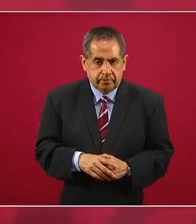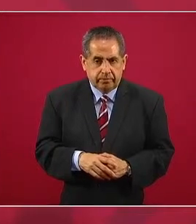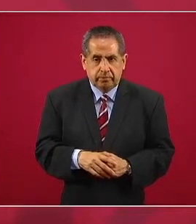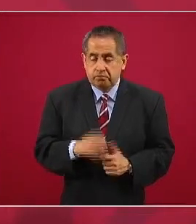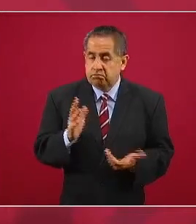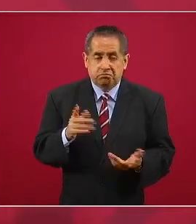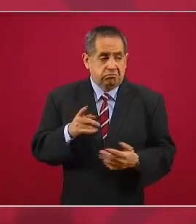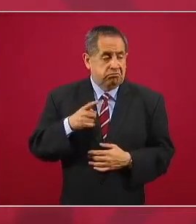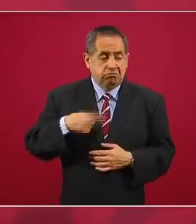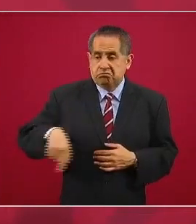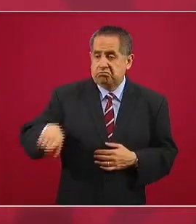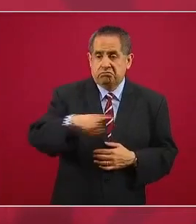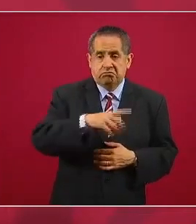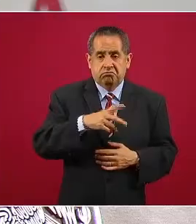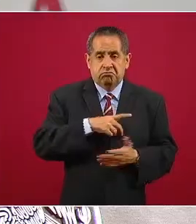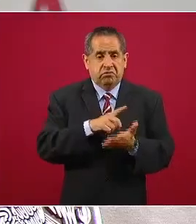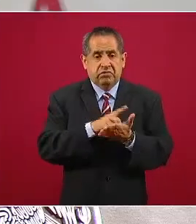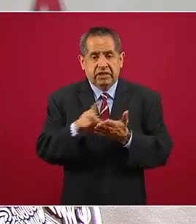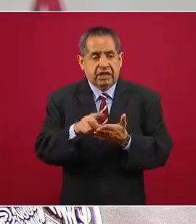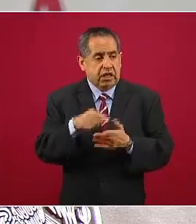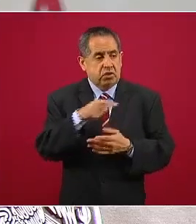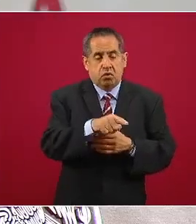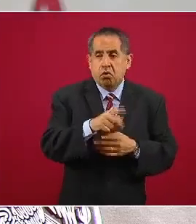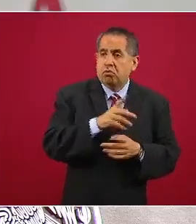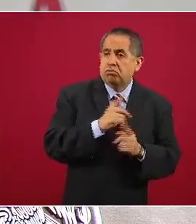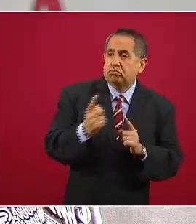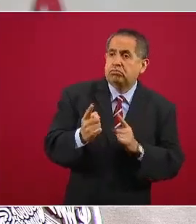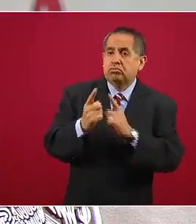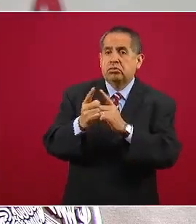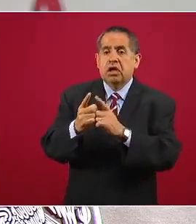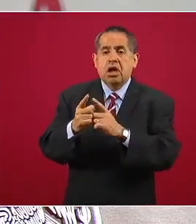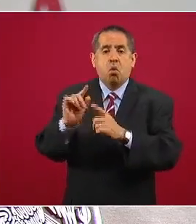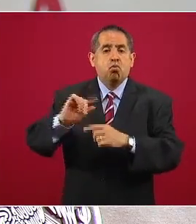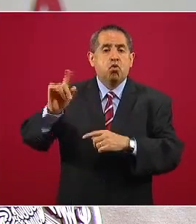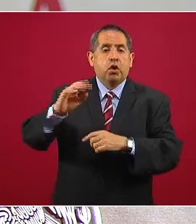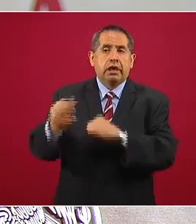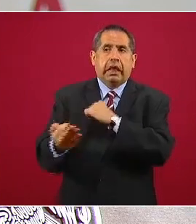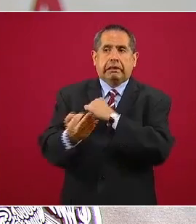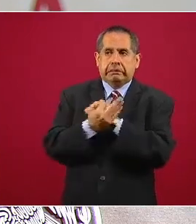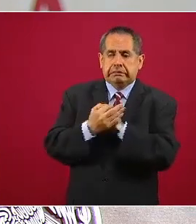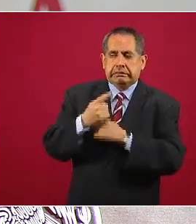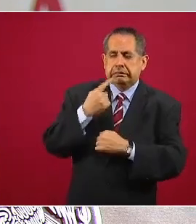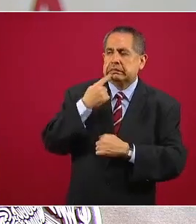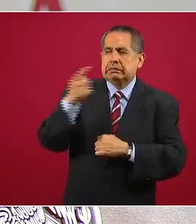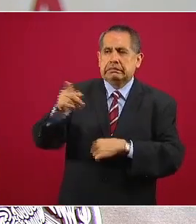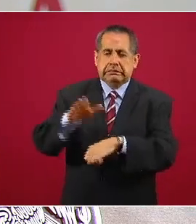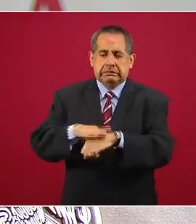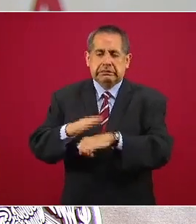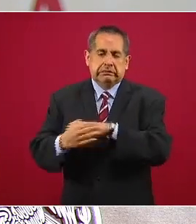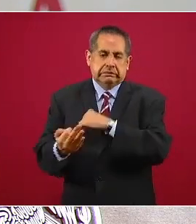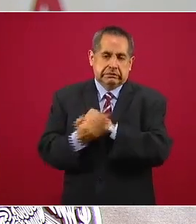el derecho a acudir a la autoridad competente cuando